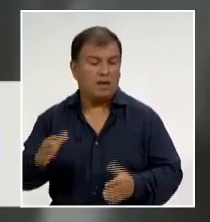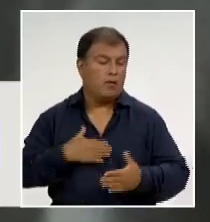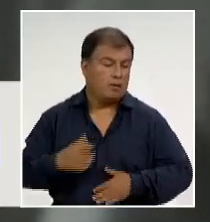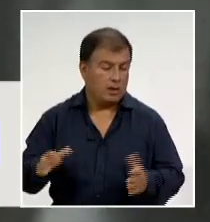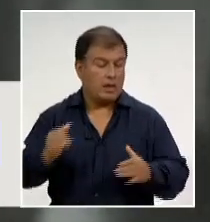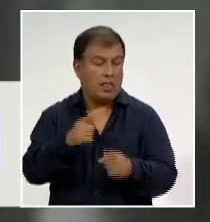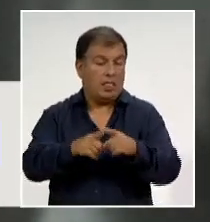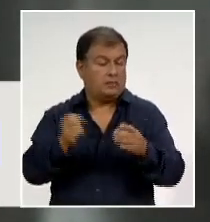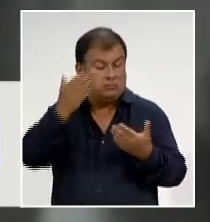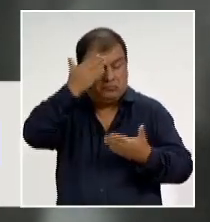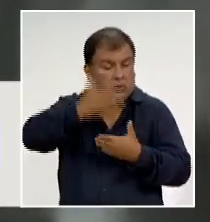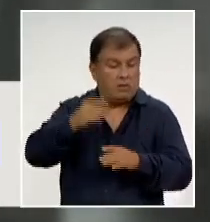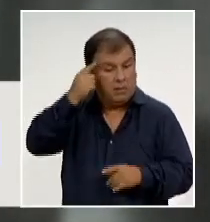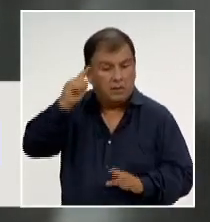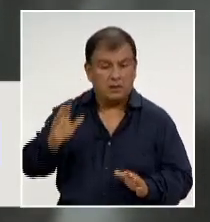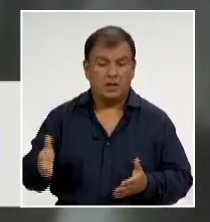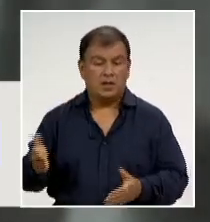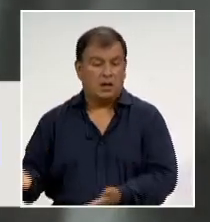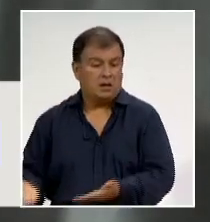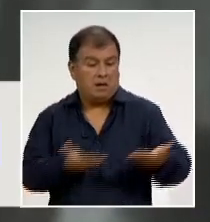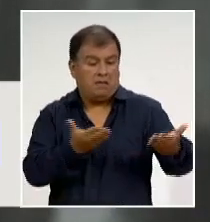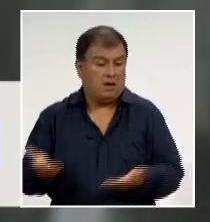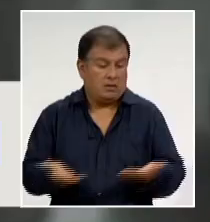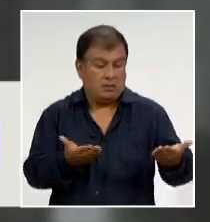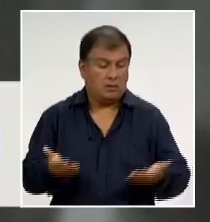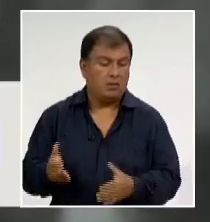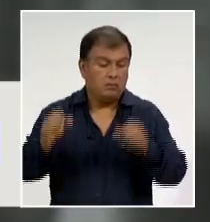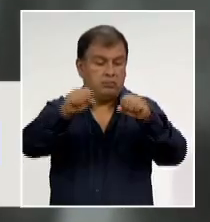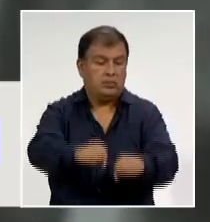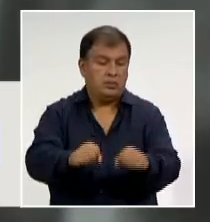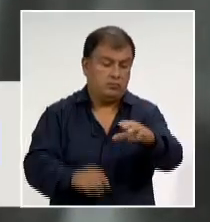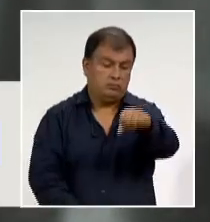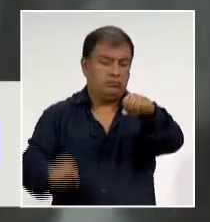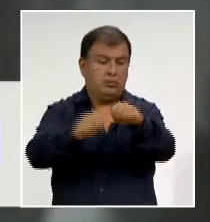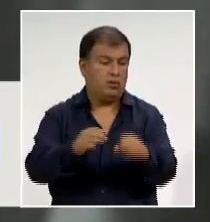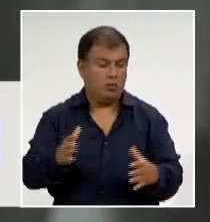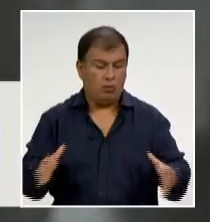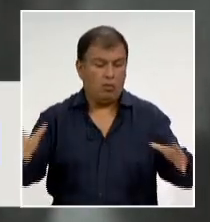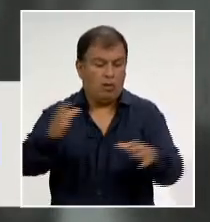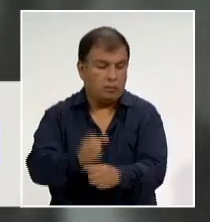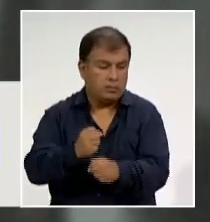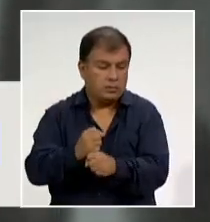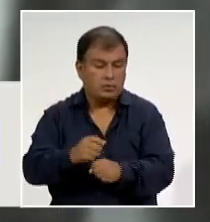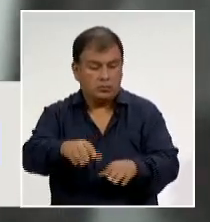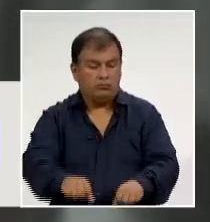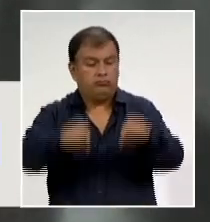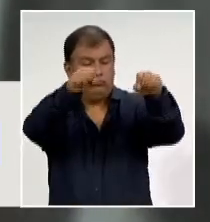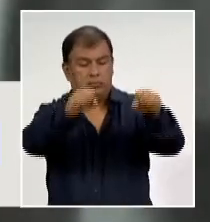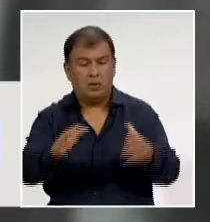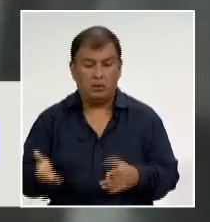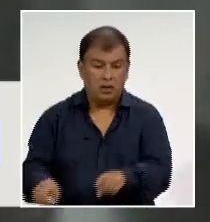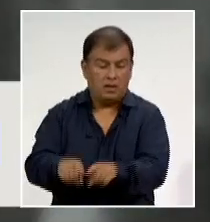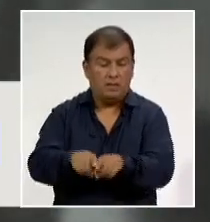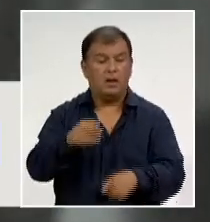aparentemente no sabía nada, simplemente que estaban incluyendo o estaban metiendo algunas bolsas en su maletera. Aunque la